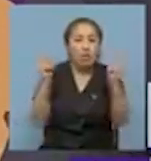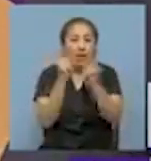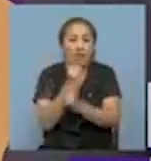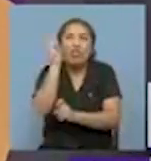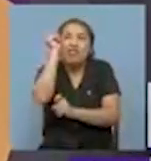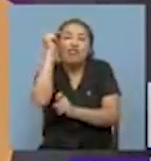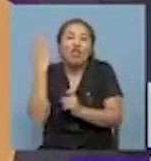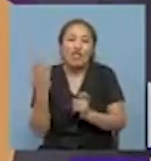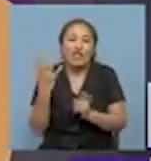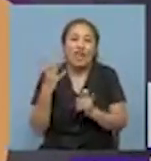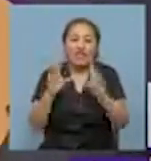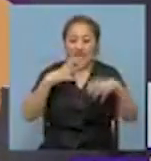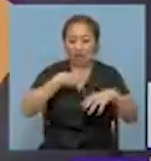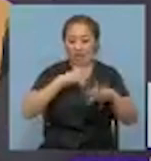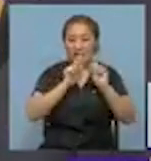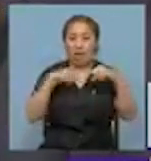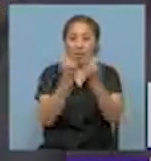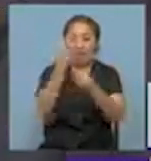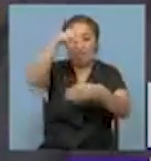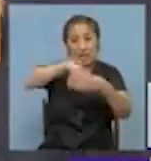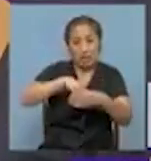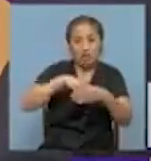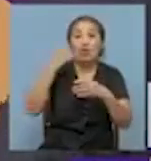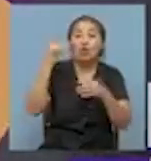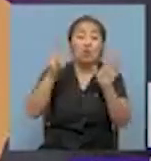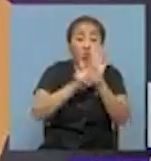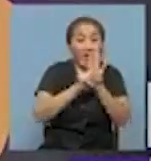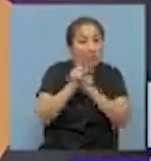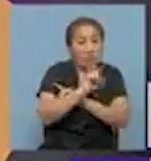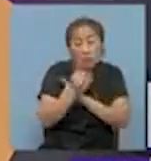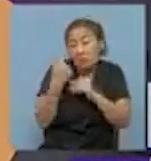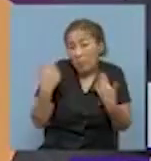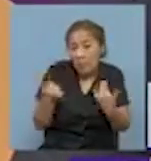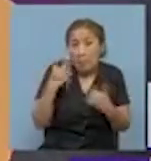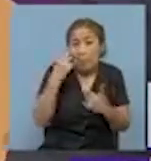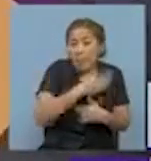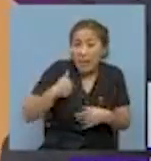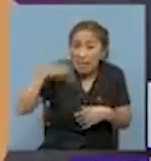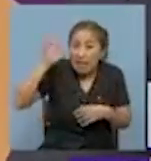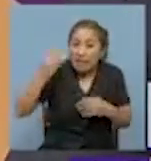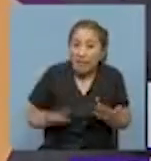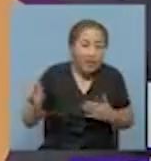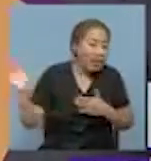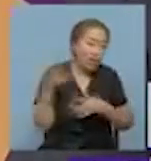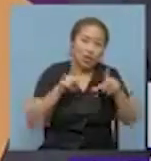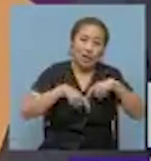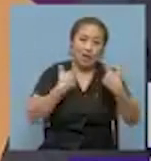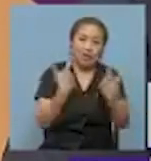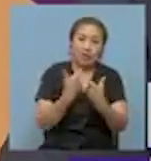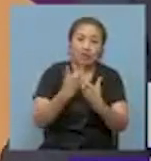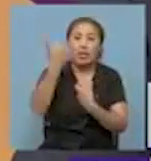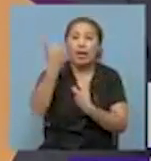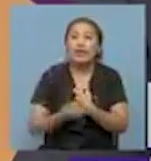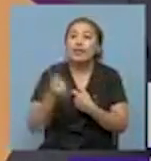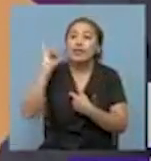ideología de género en las aulas entonces más allá de que no hagan la ley tengo que concientizar a los padres a toda la sociedad de que tenemos